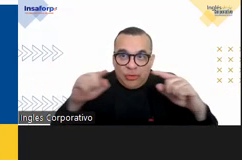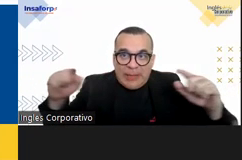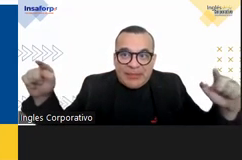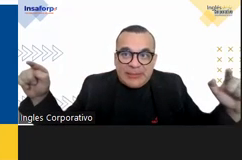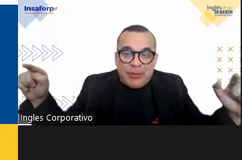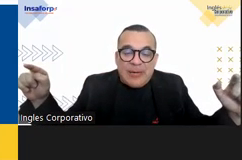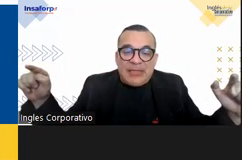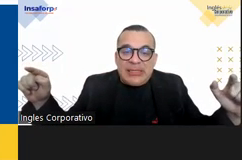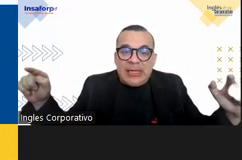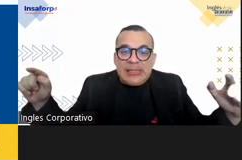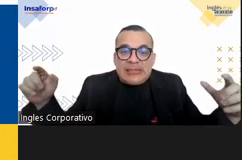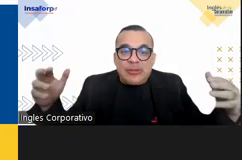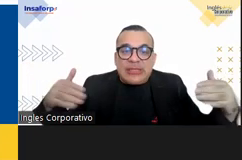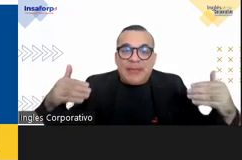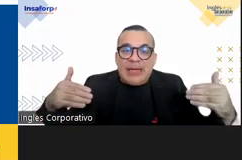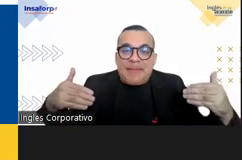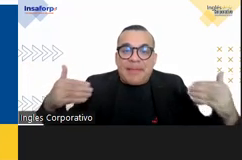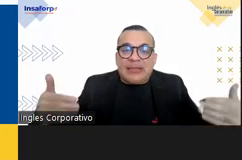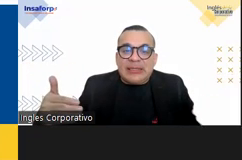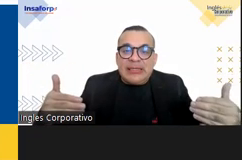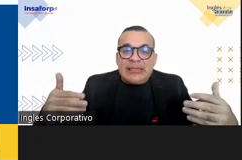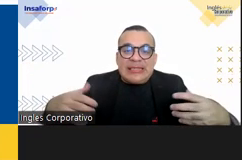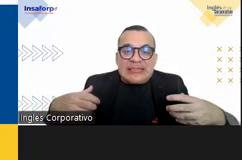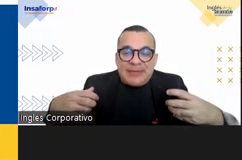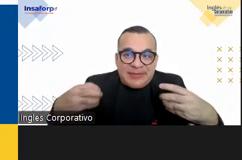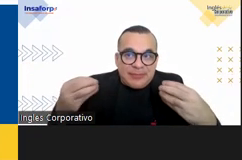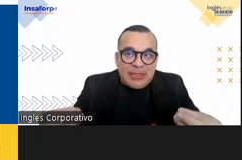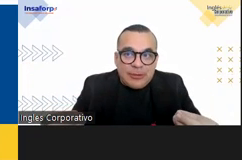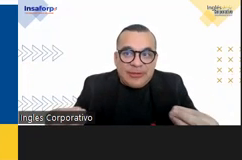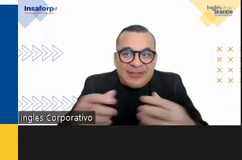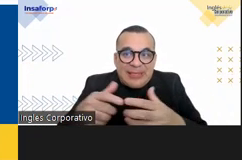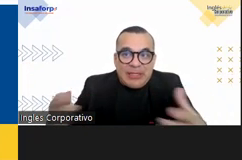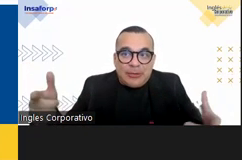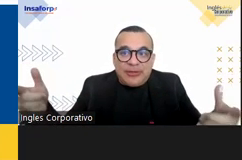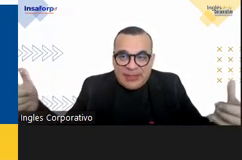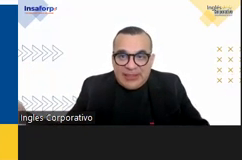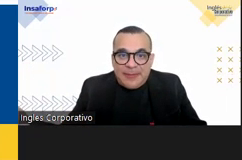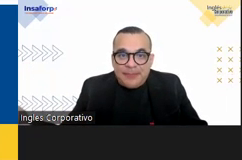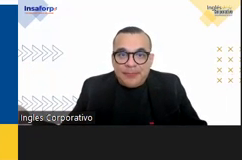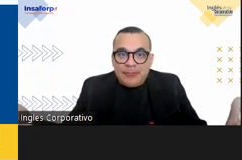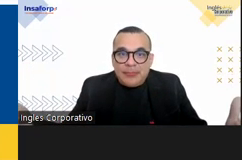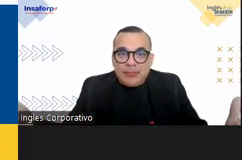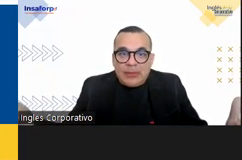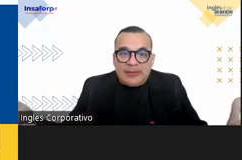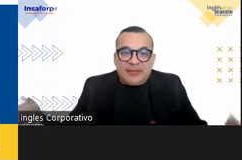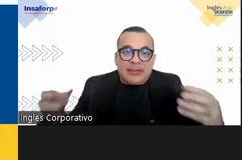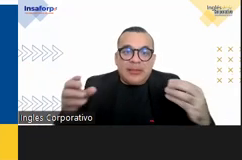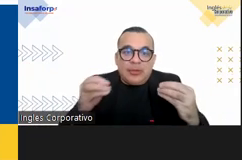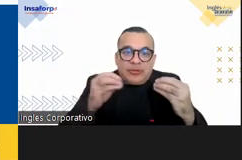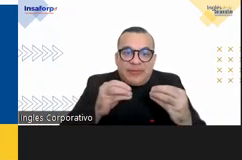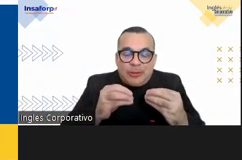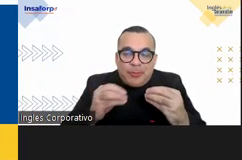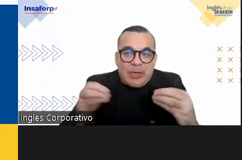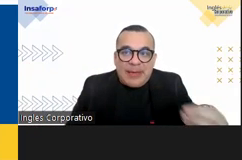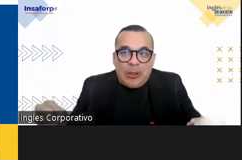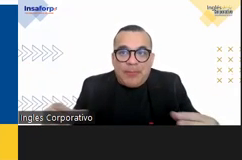no solo la parte programática, sino también la parte de establecimiento de seguimiento que se le da. Es decir,